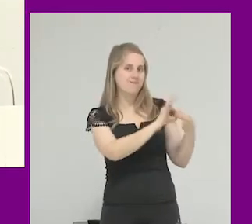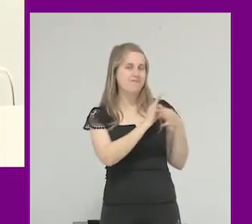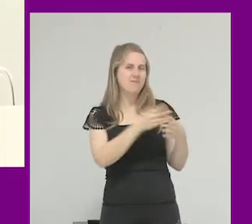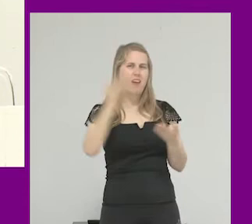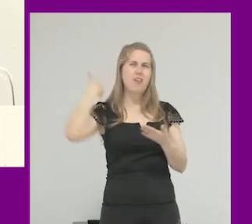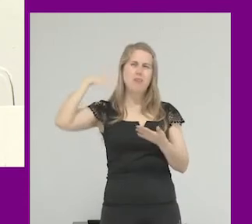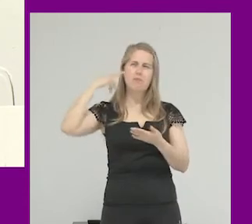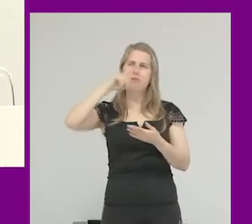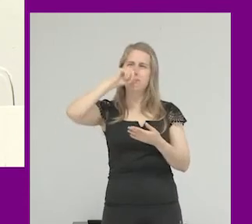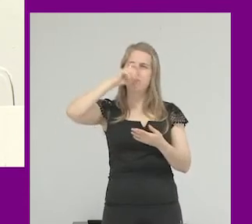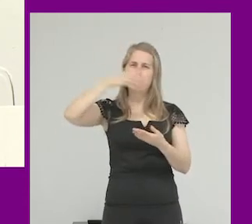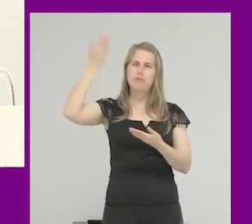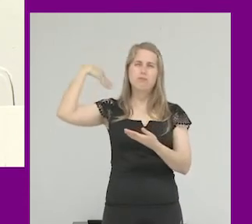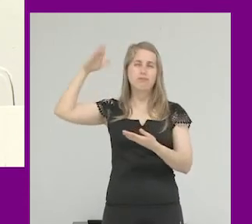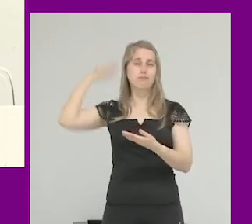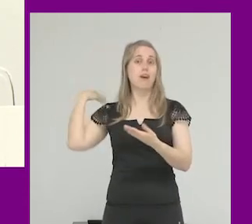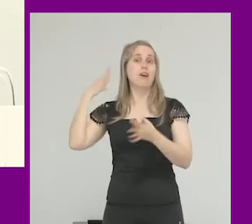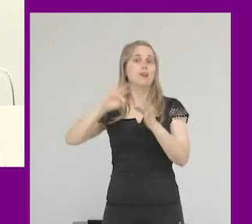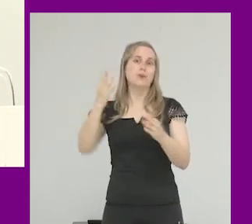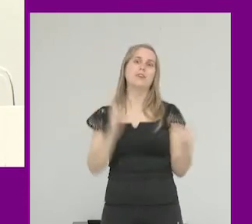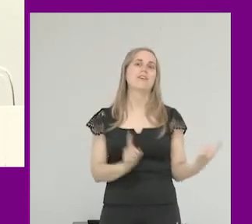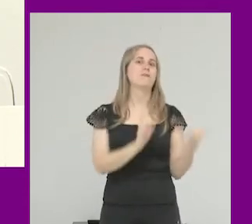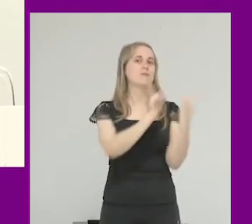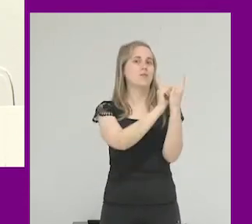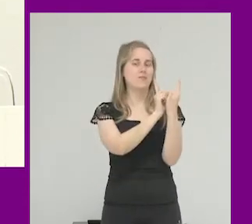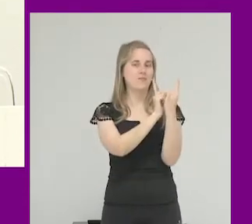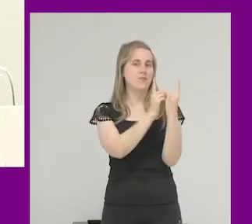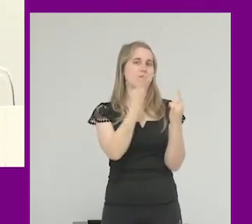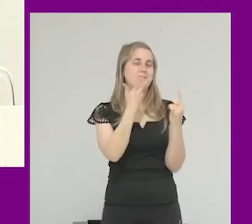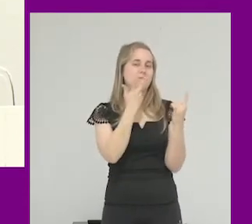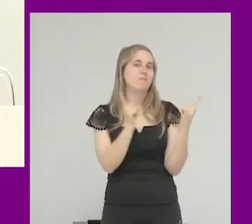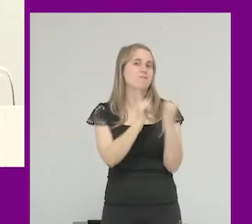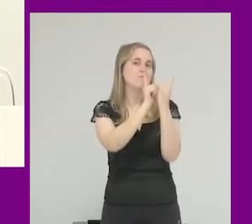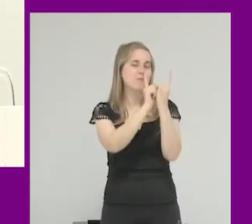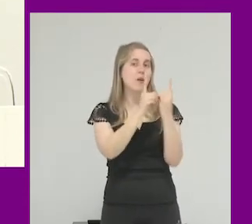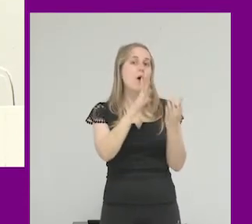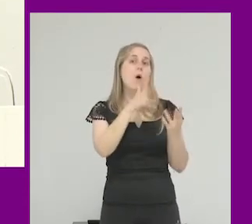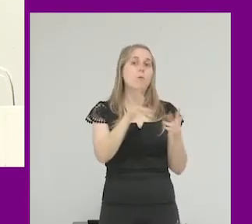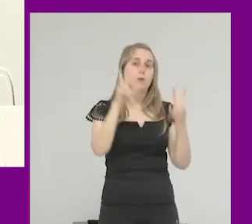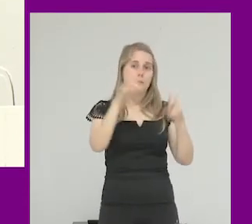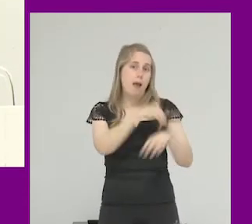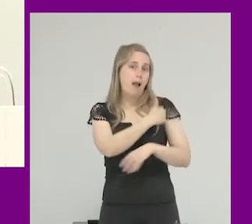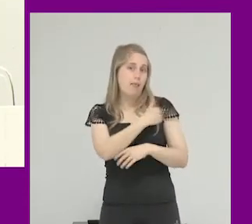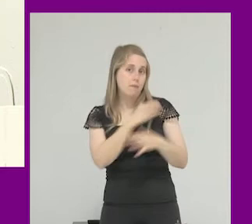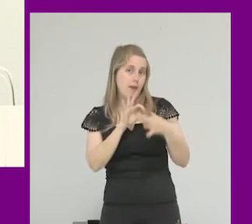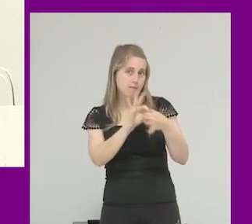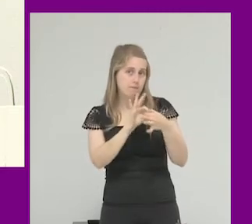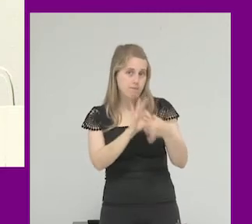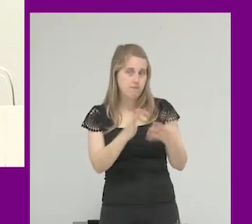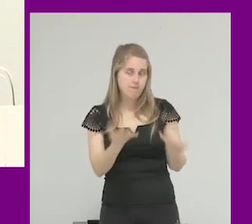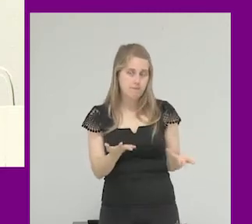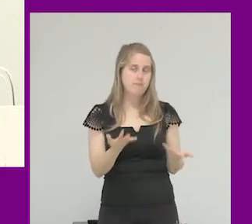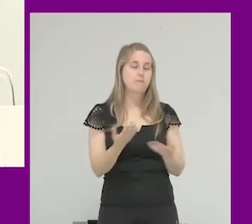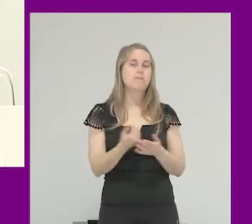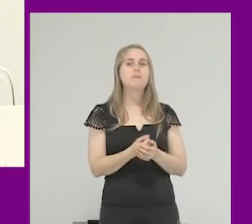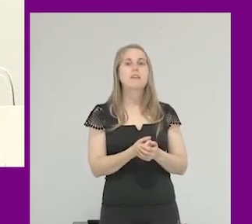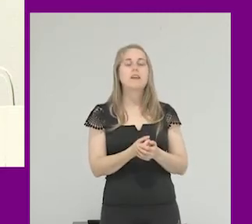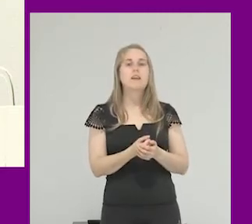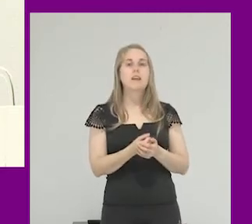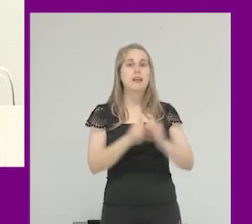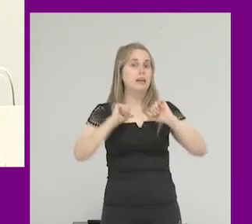hace bastantes años la fortuna de encontrarnos por la academia y desde